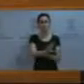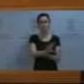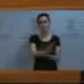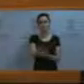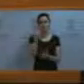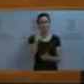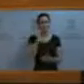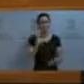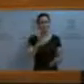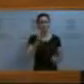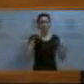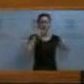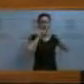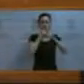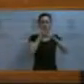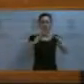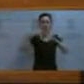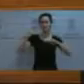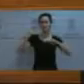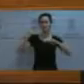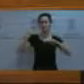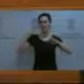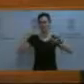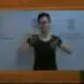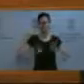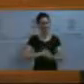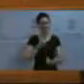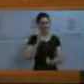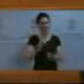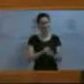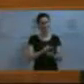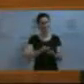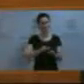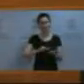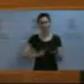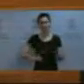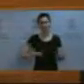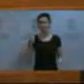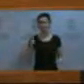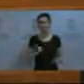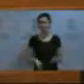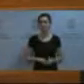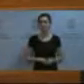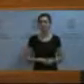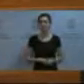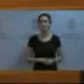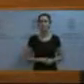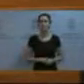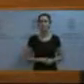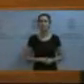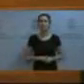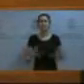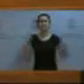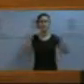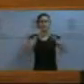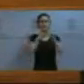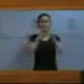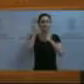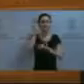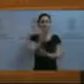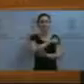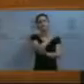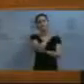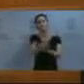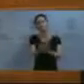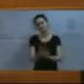realizado en octubre del año pasado. Y se ha remitido a leer esa misma contestación. Pero desde octubre del año pasado hasta ahora